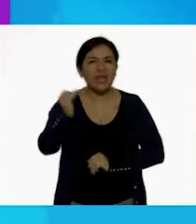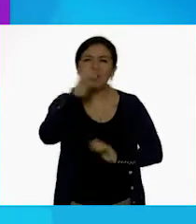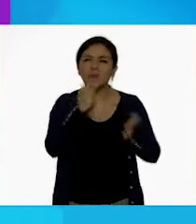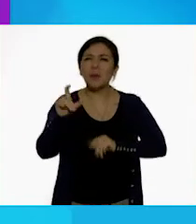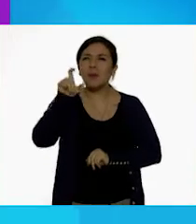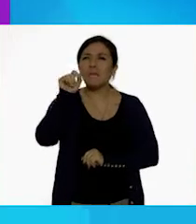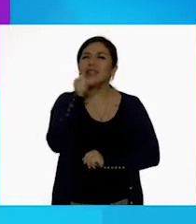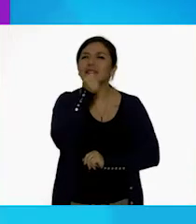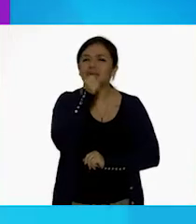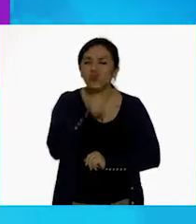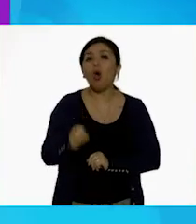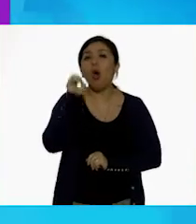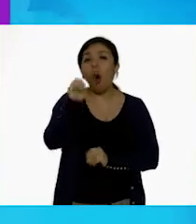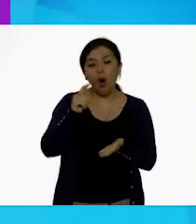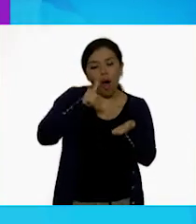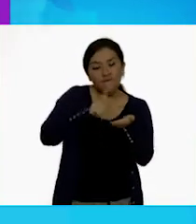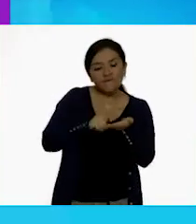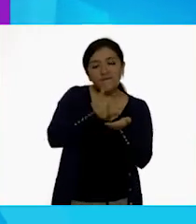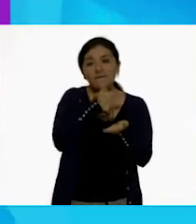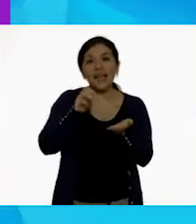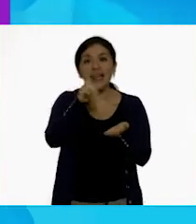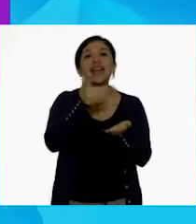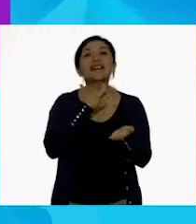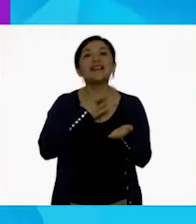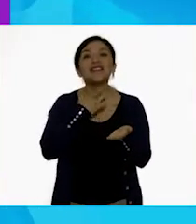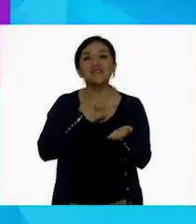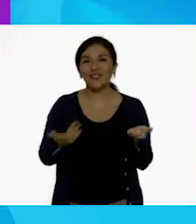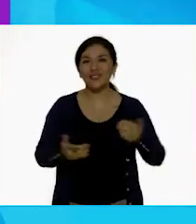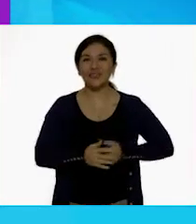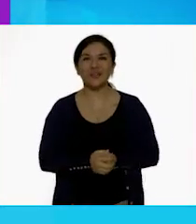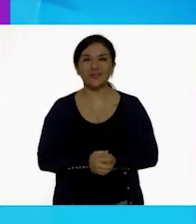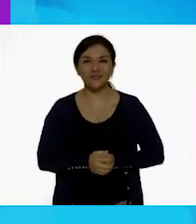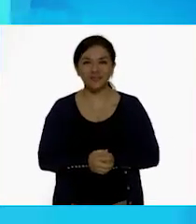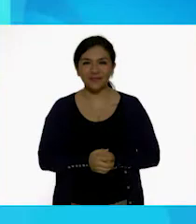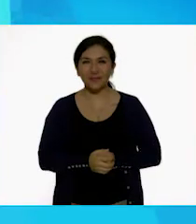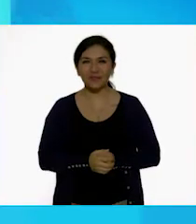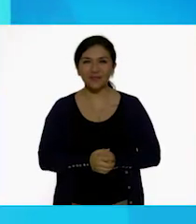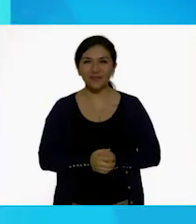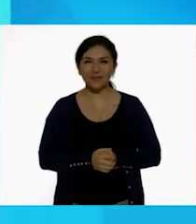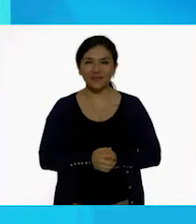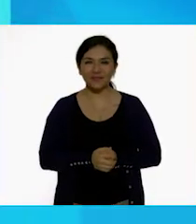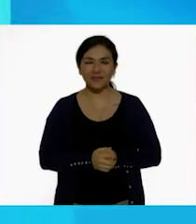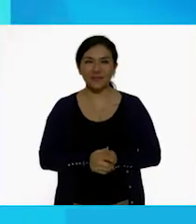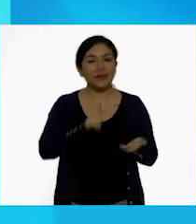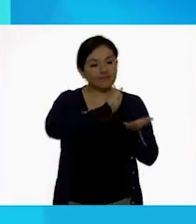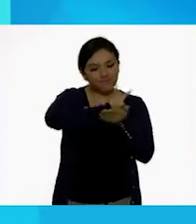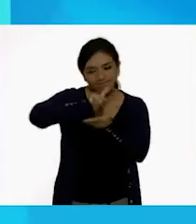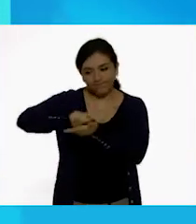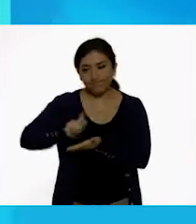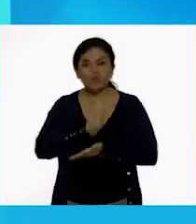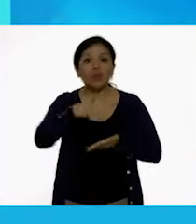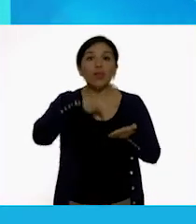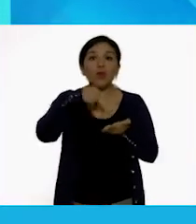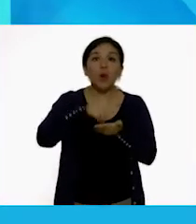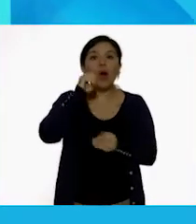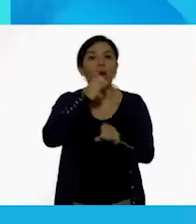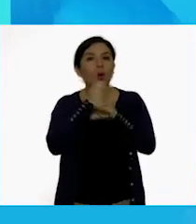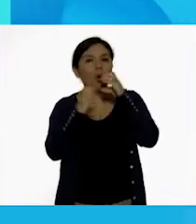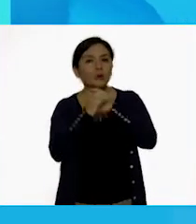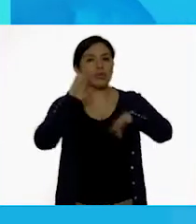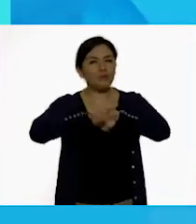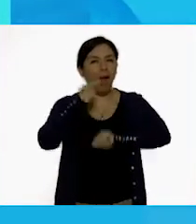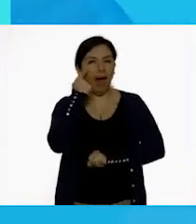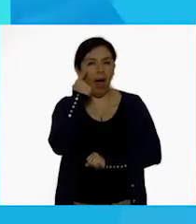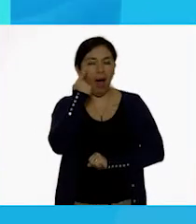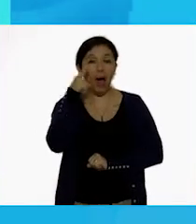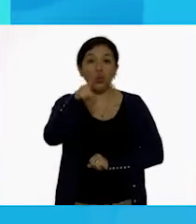durante 20 segundos o aplica desinfectante a base de agua y alcohol. Desinfecta las superficies de los objetos que